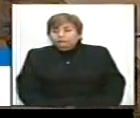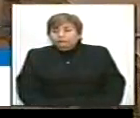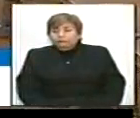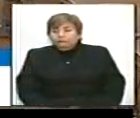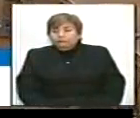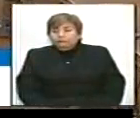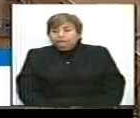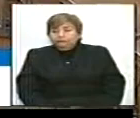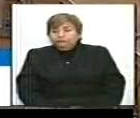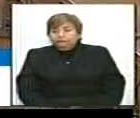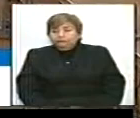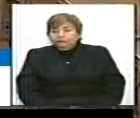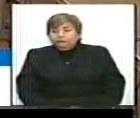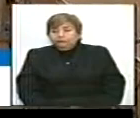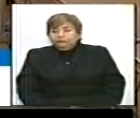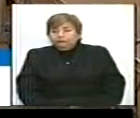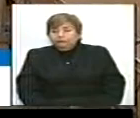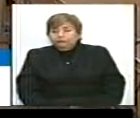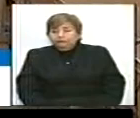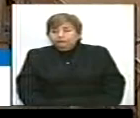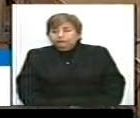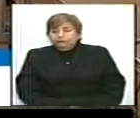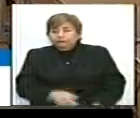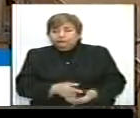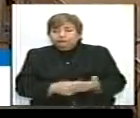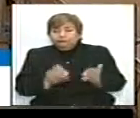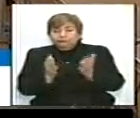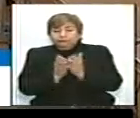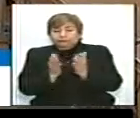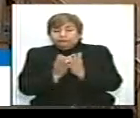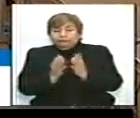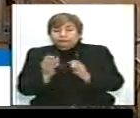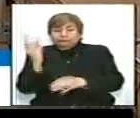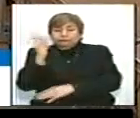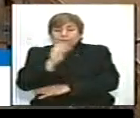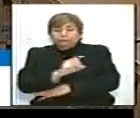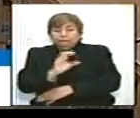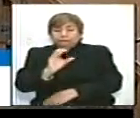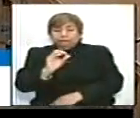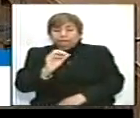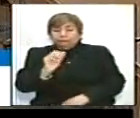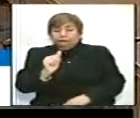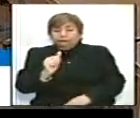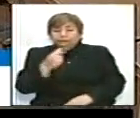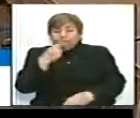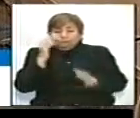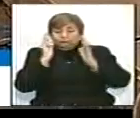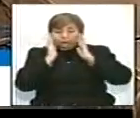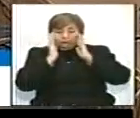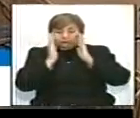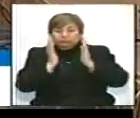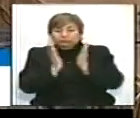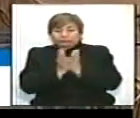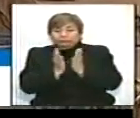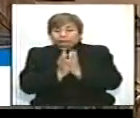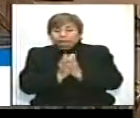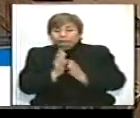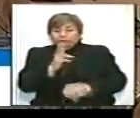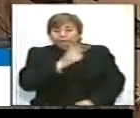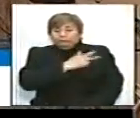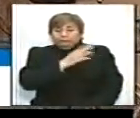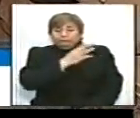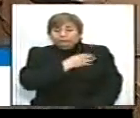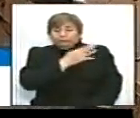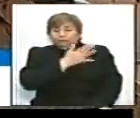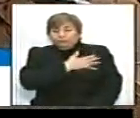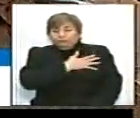marco de que los colegios de alto rendimiento COAR, creados para atención de estudios de tercero, cuarto y